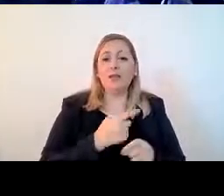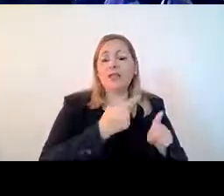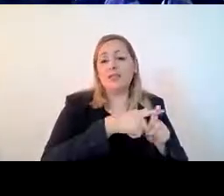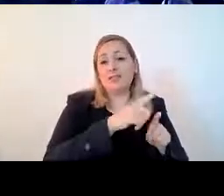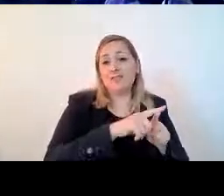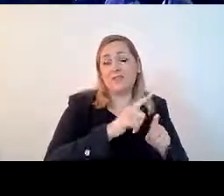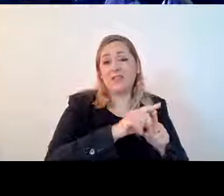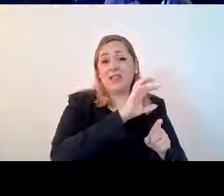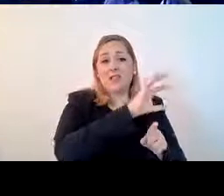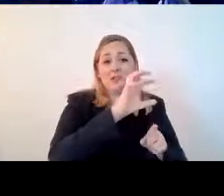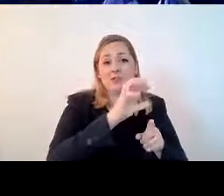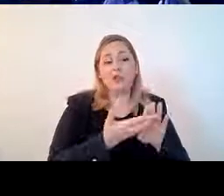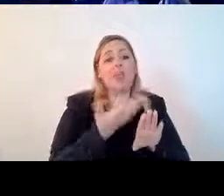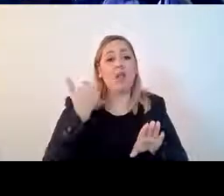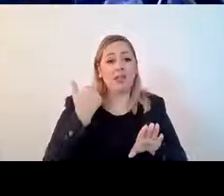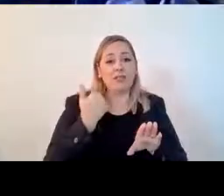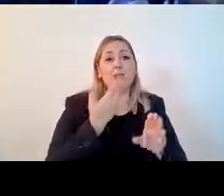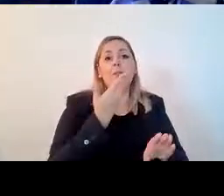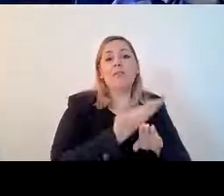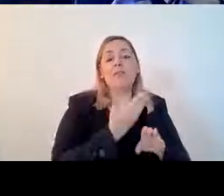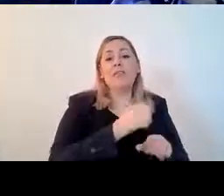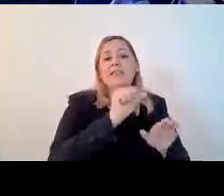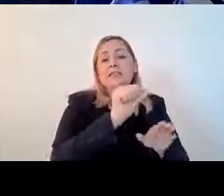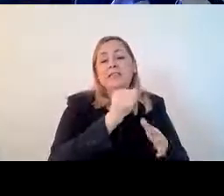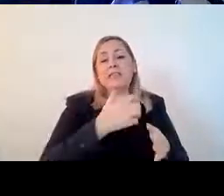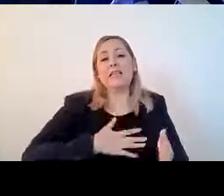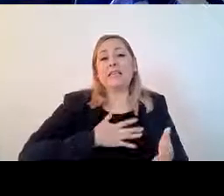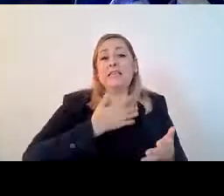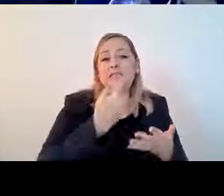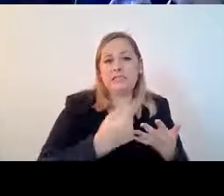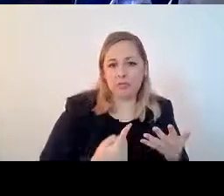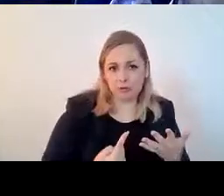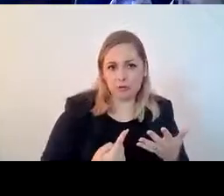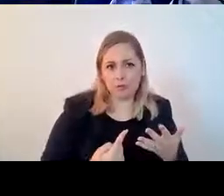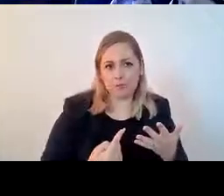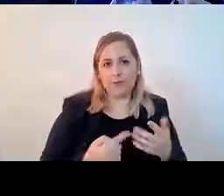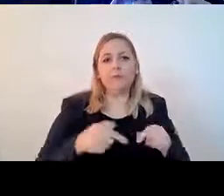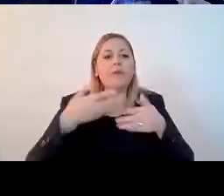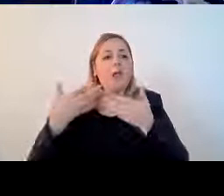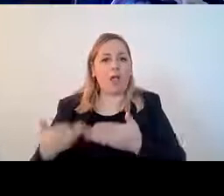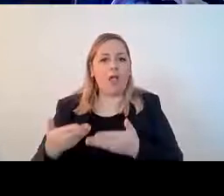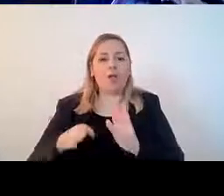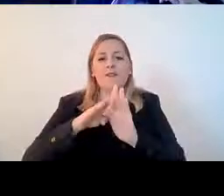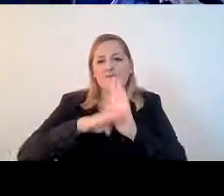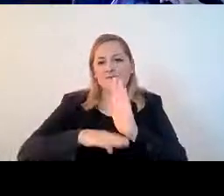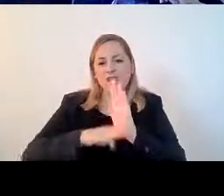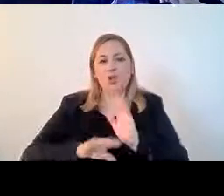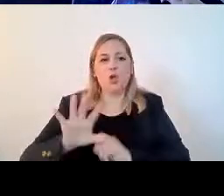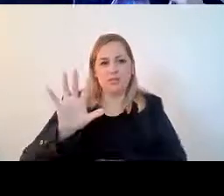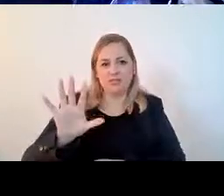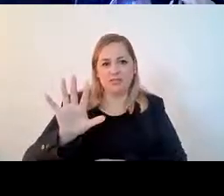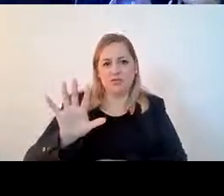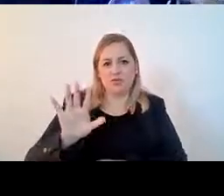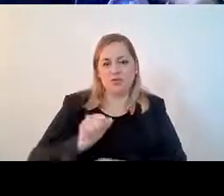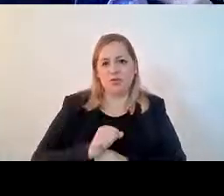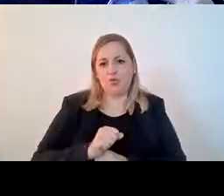clasificaciones anteriores que exigían 6 de los síntomas siguientes, ahora se bajó a 5, o sea,